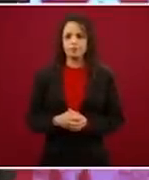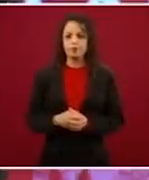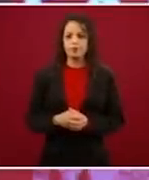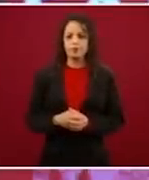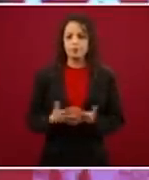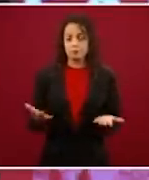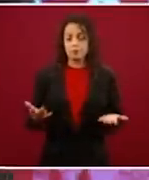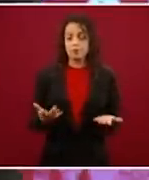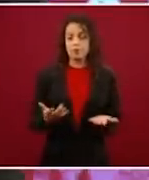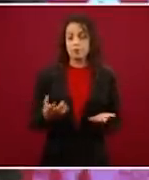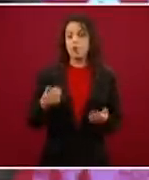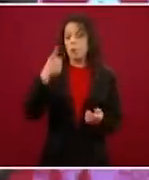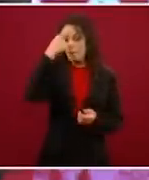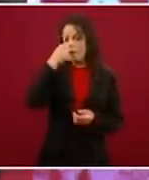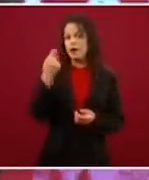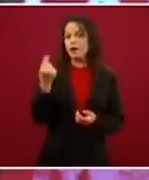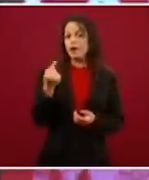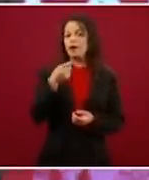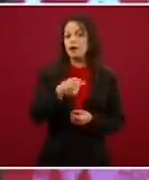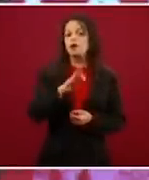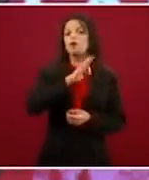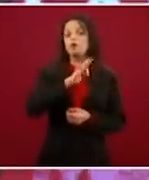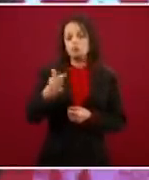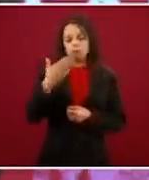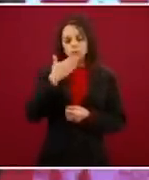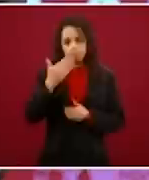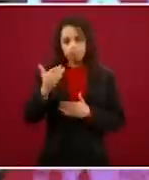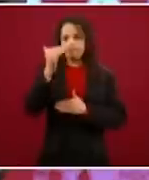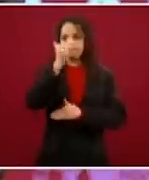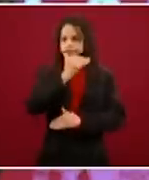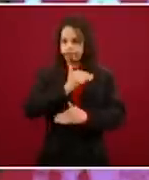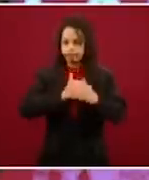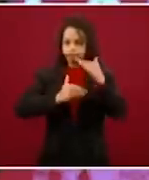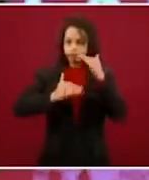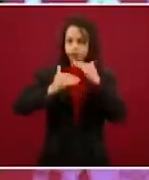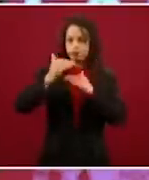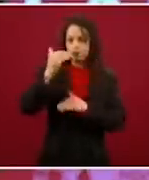sino por el avance del movimiento